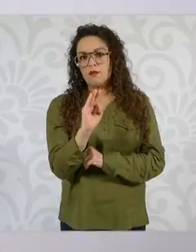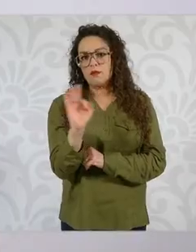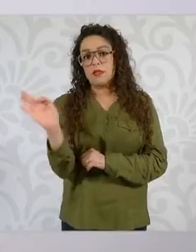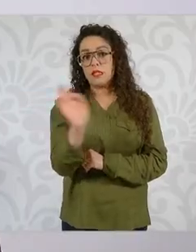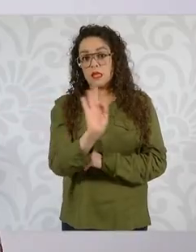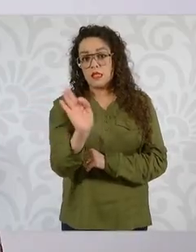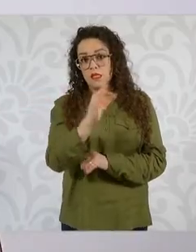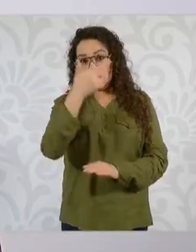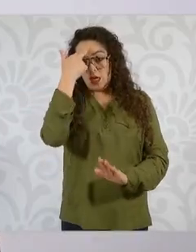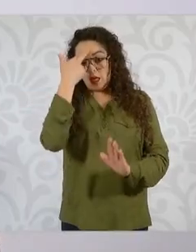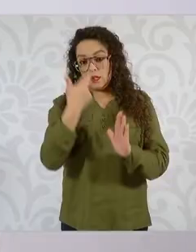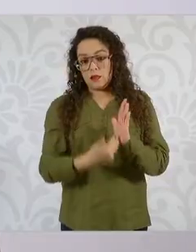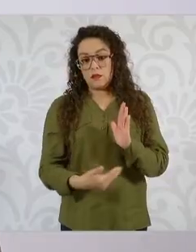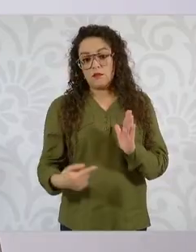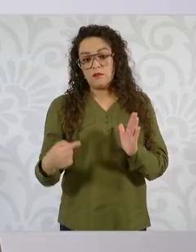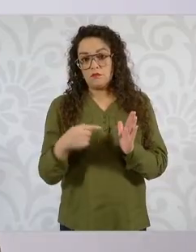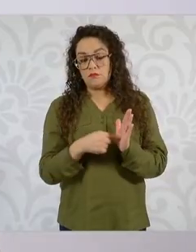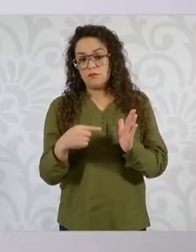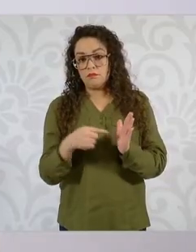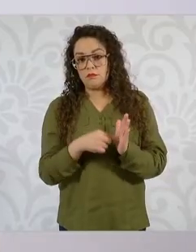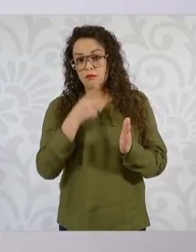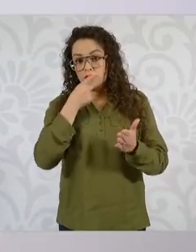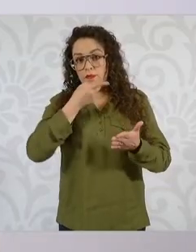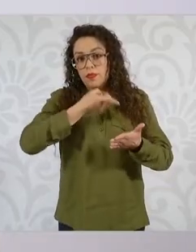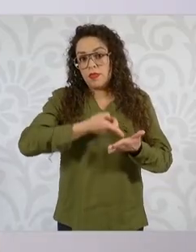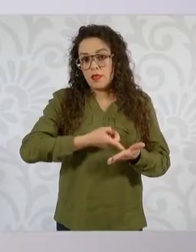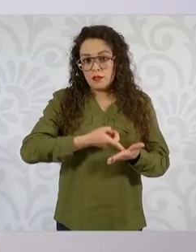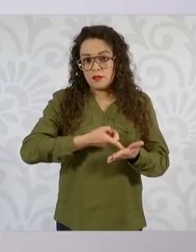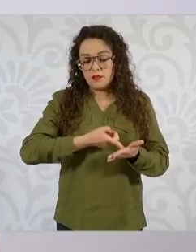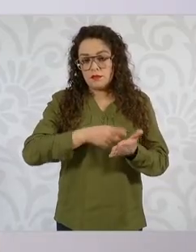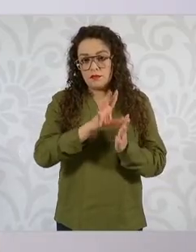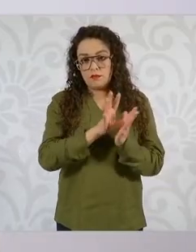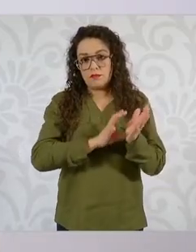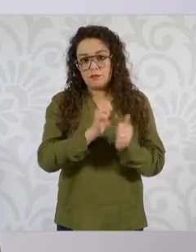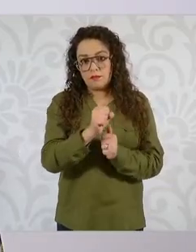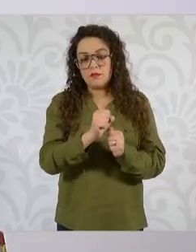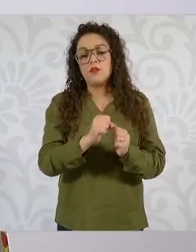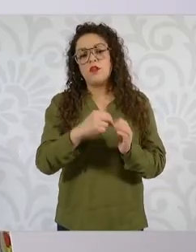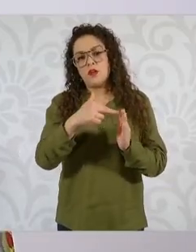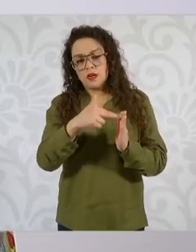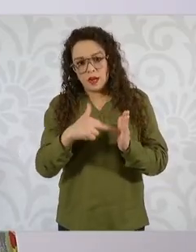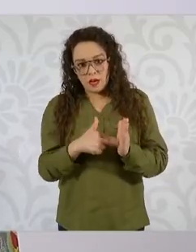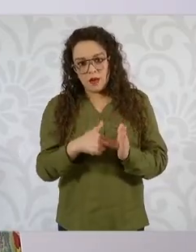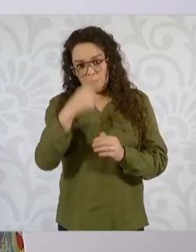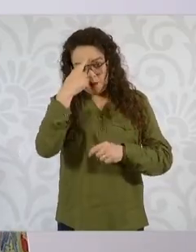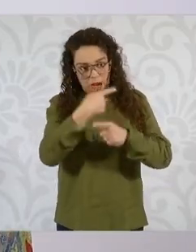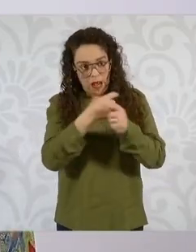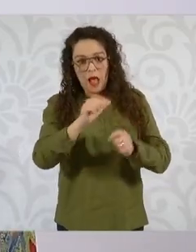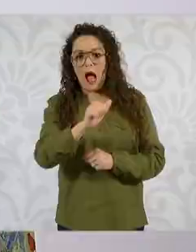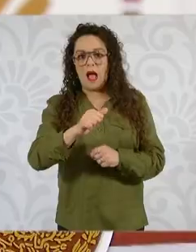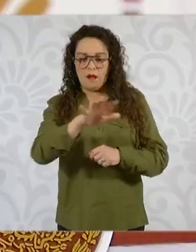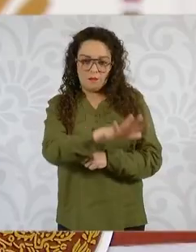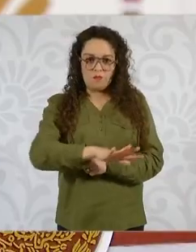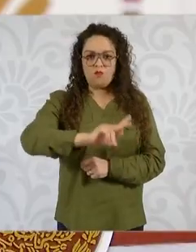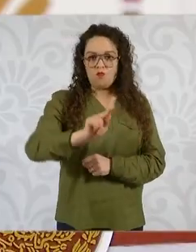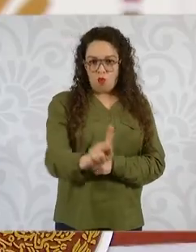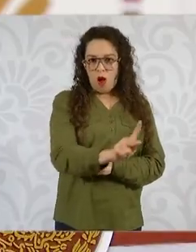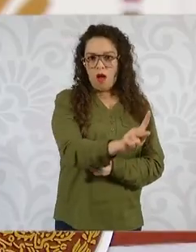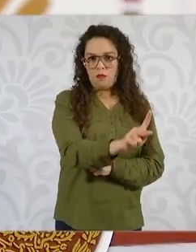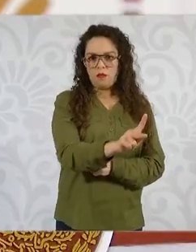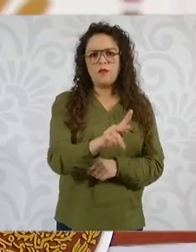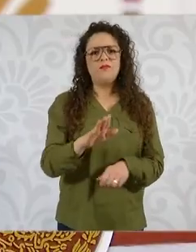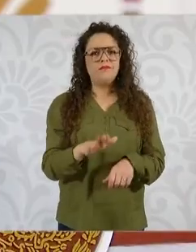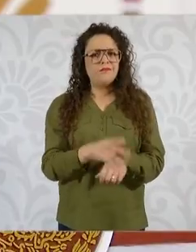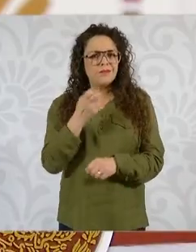que les da al pueblo de México. Resulta inverosímil que un juez de distrito